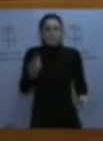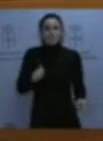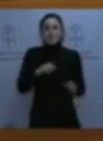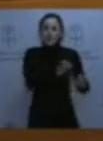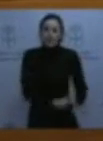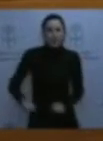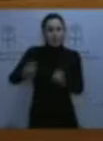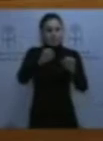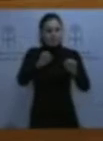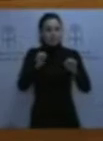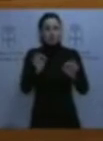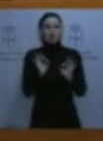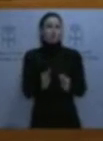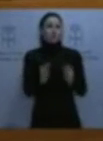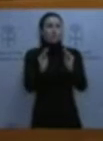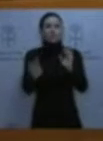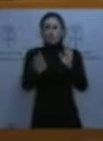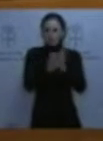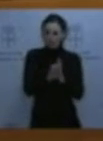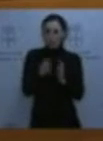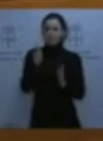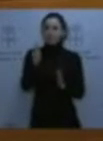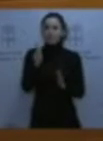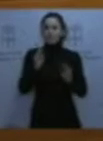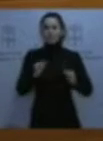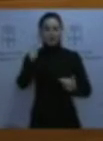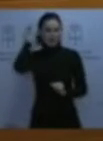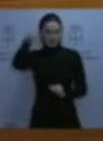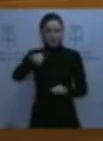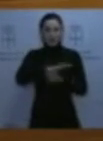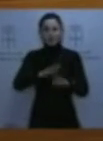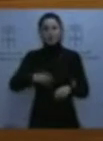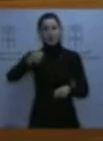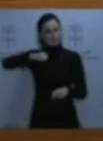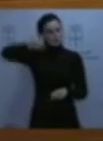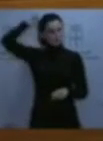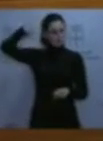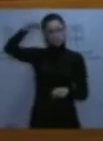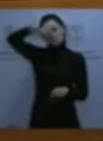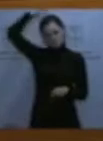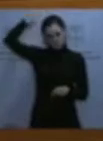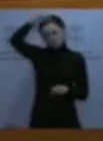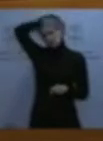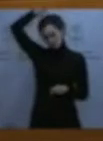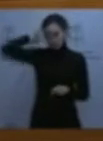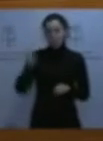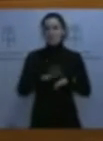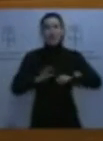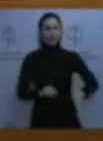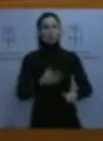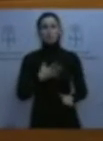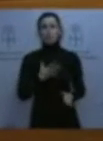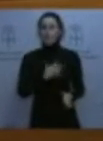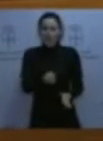libertades de la República, de una Constitución, se las rapaba el cabello para denunciar su atrevimiento